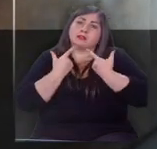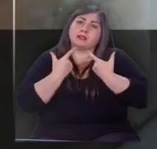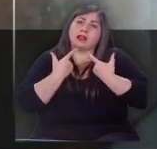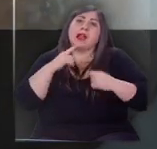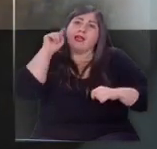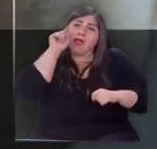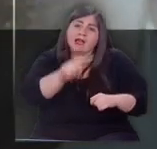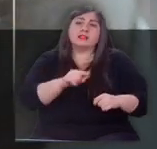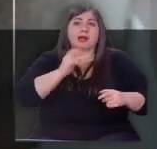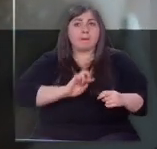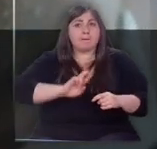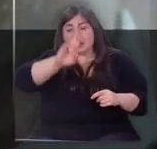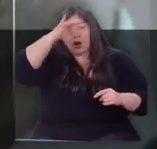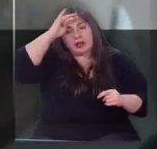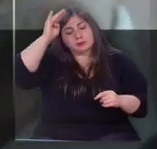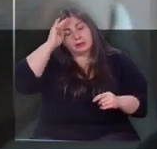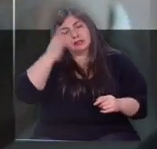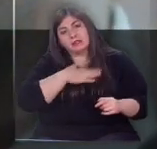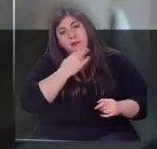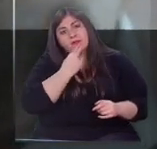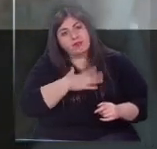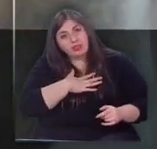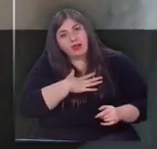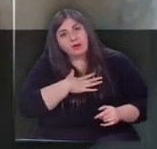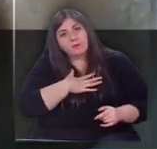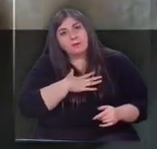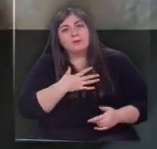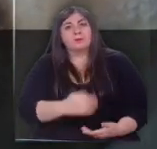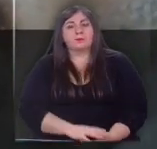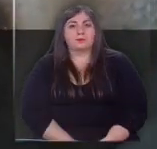Y esa fue una de las peores experiencias de mi vida.